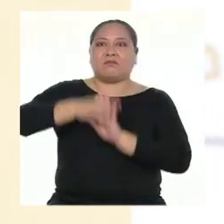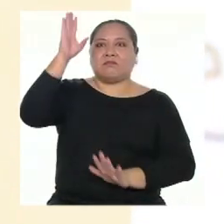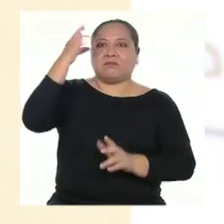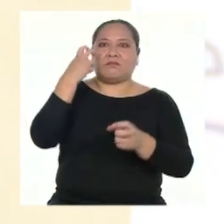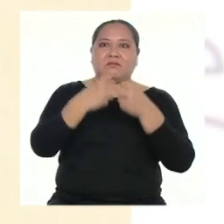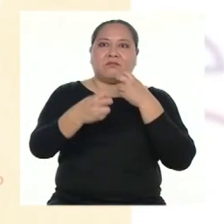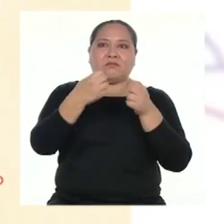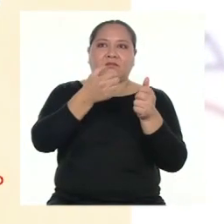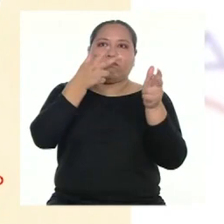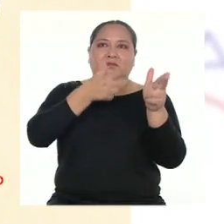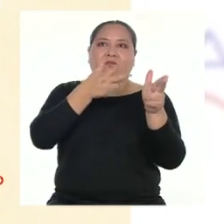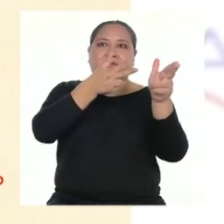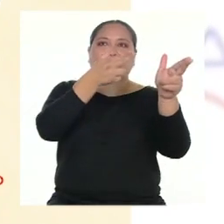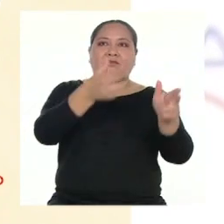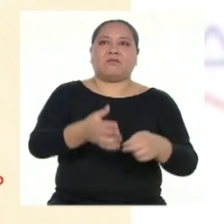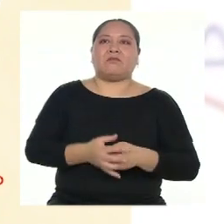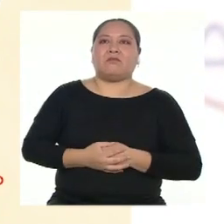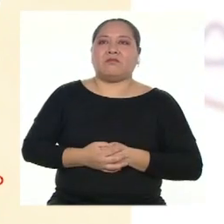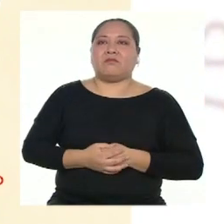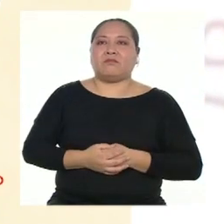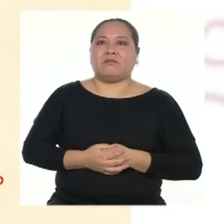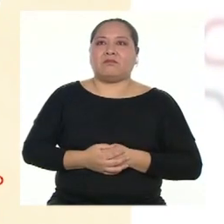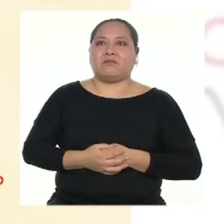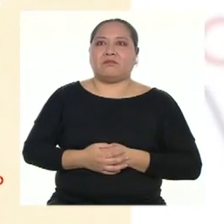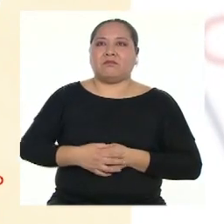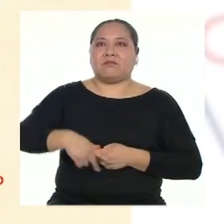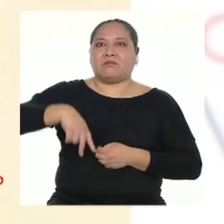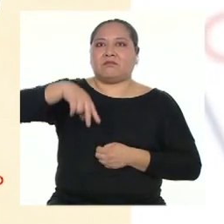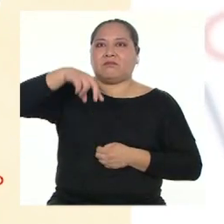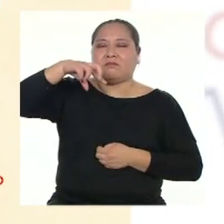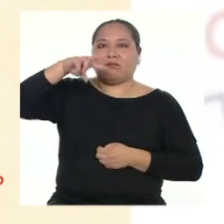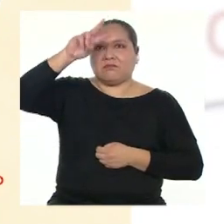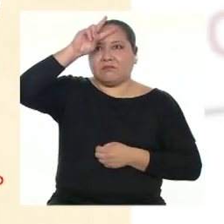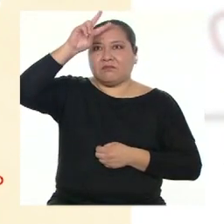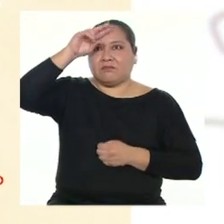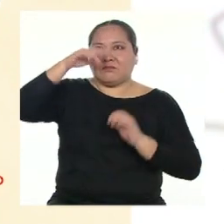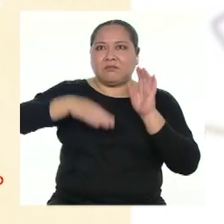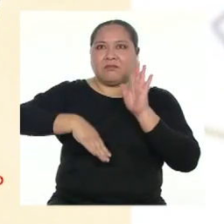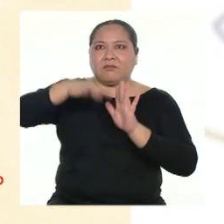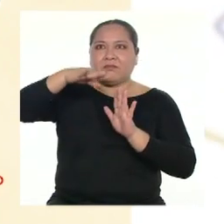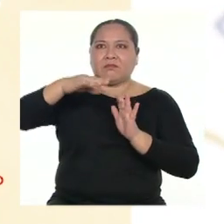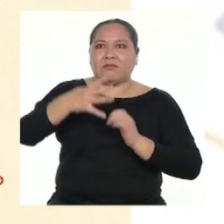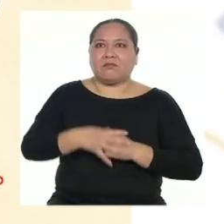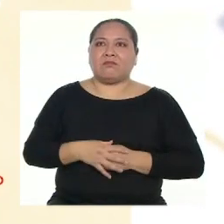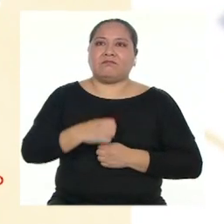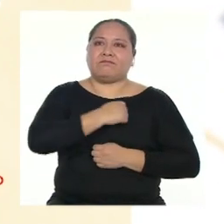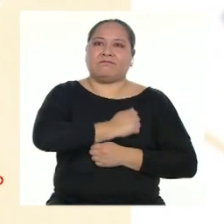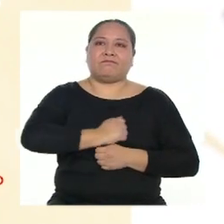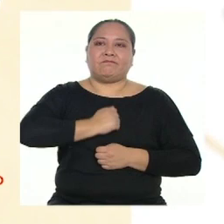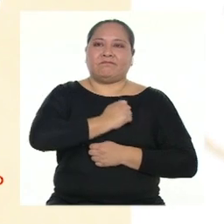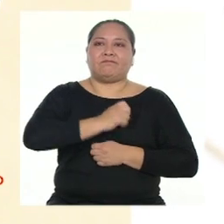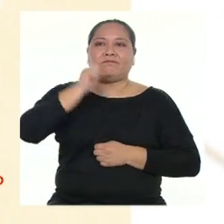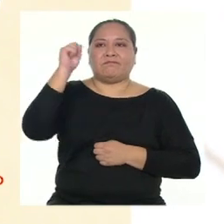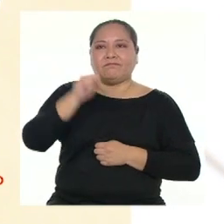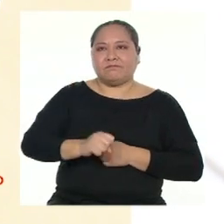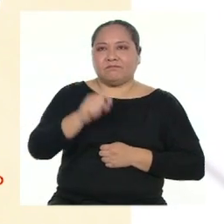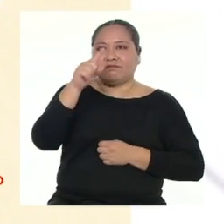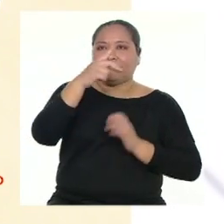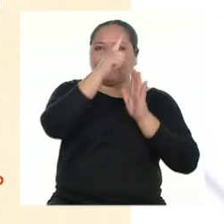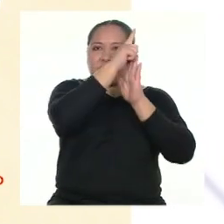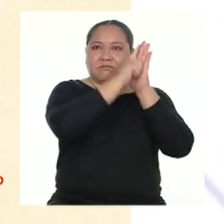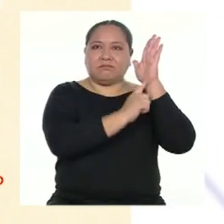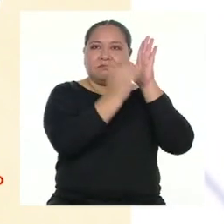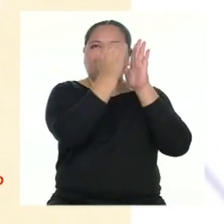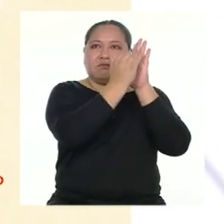congestión vehicular. Vaya, Perú está en un puesto bastante alto. Lamentablemente sí. Según el listado